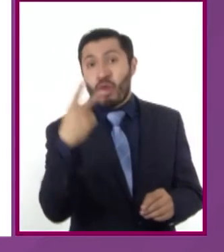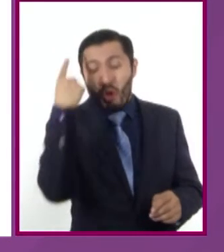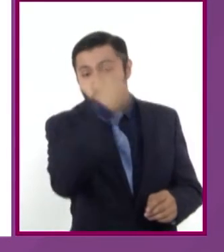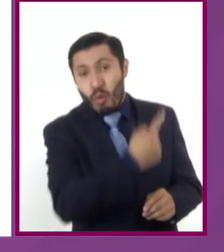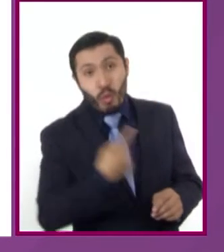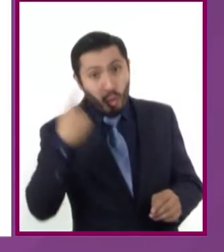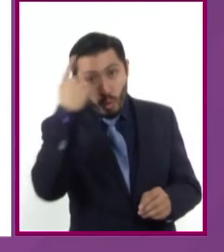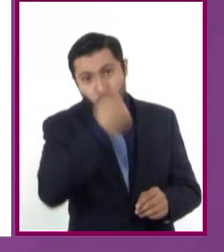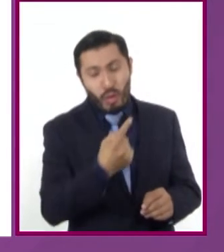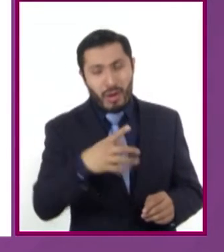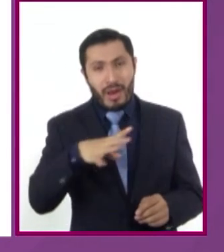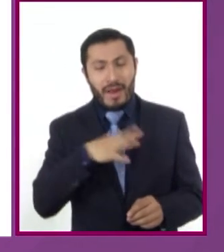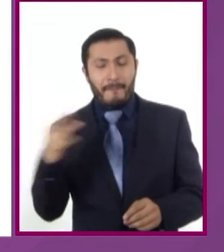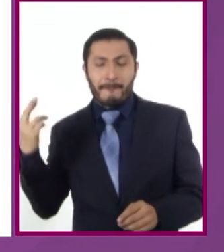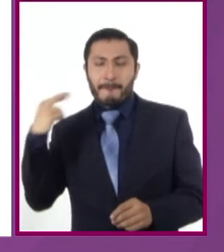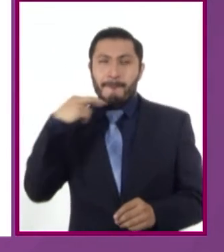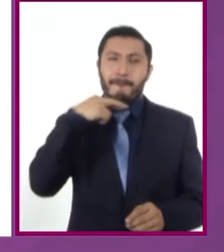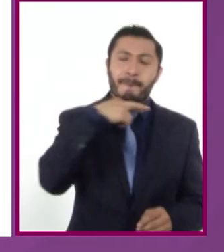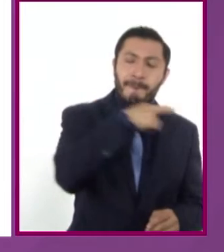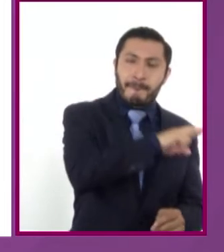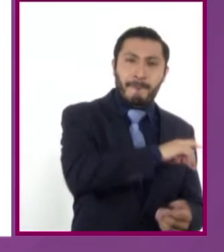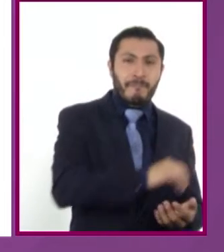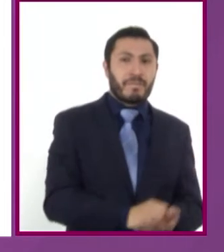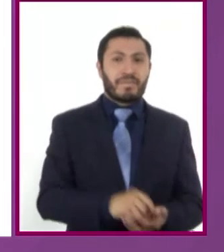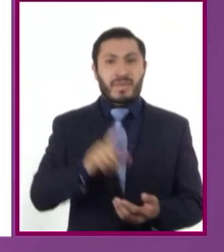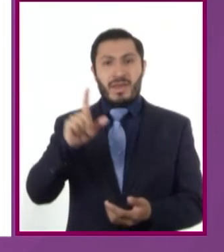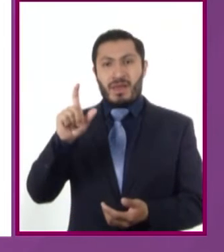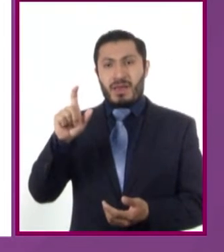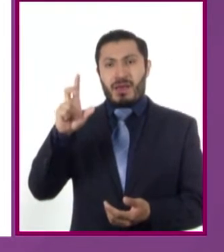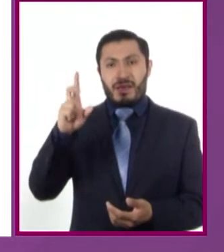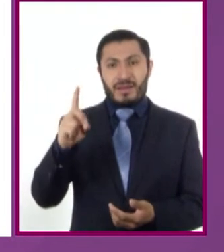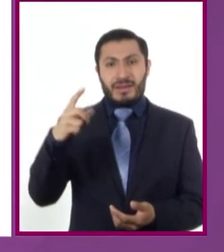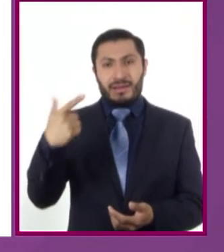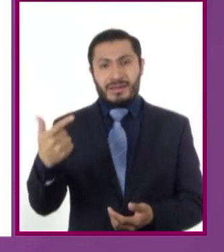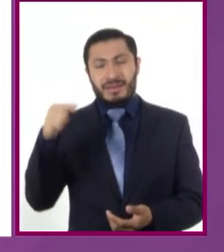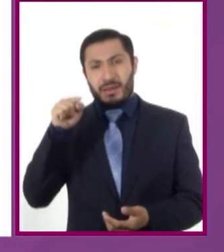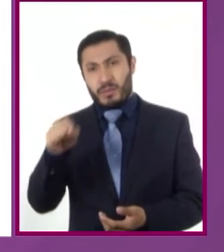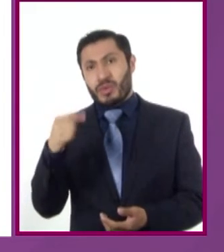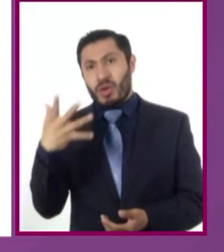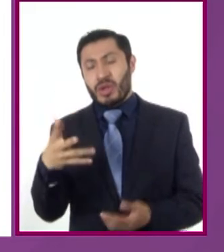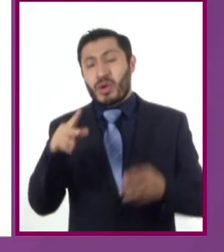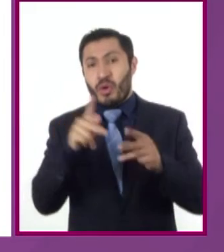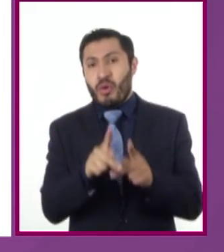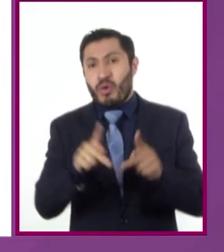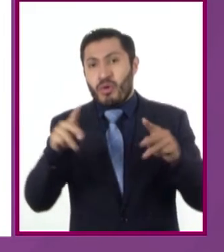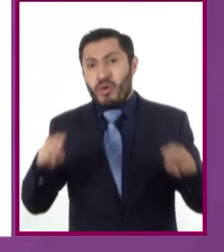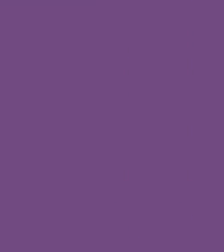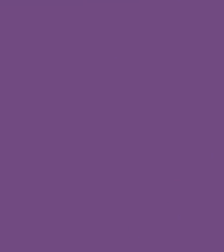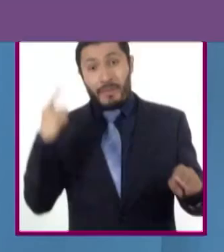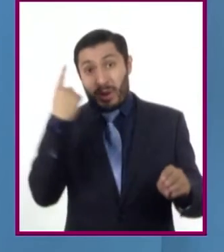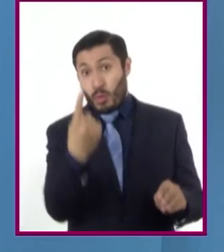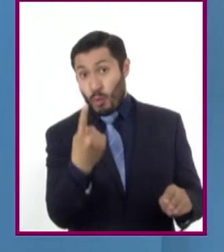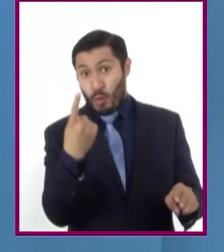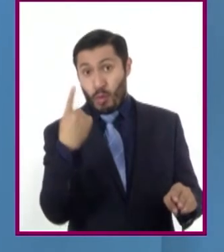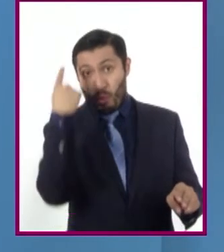el ciclista alcanzó una rapidez de 37.5 kilómetros por hora.